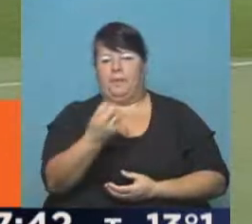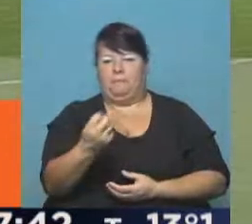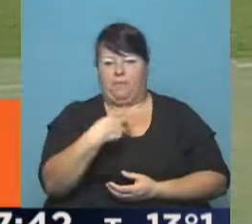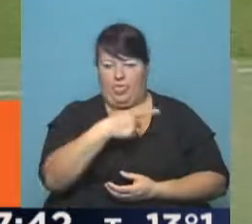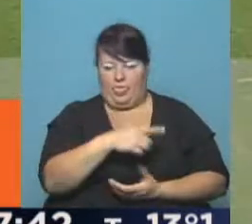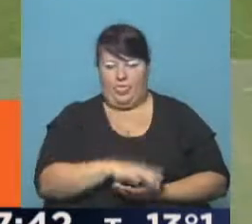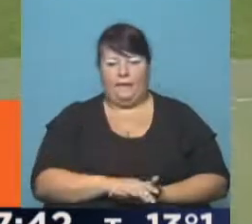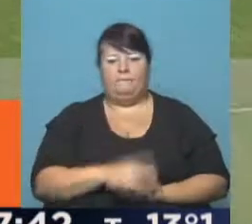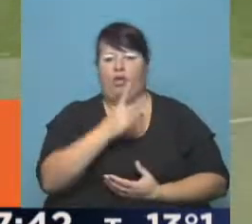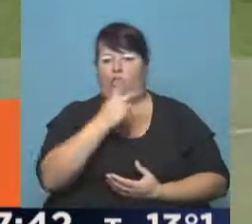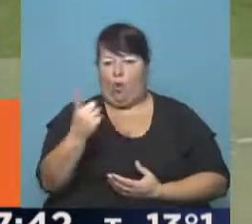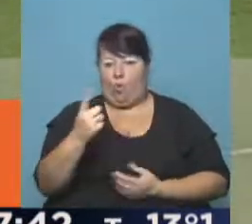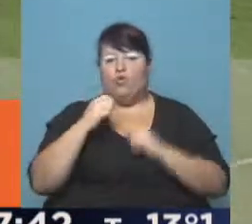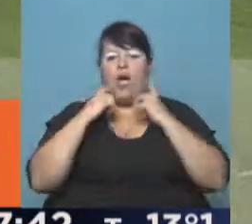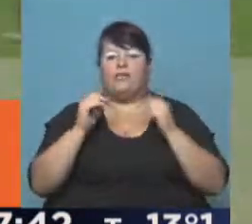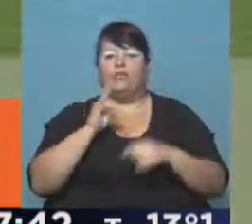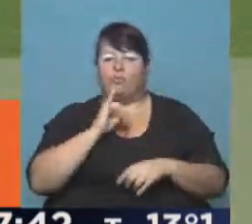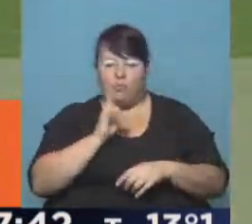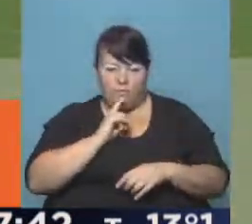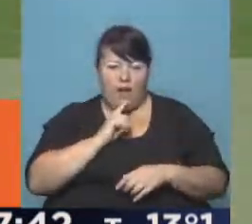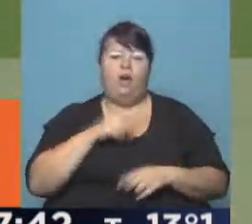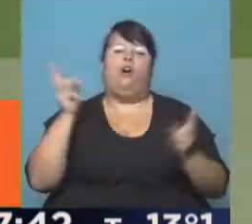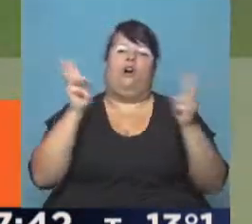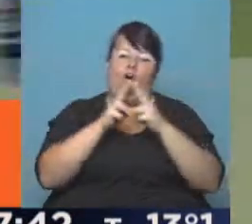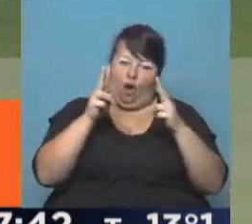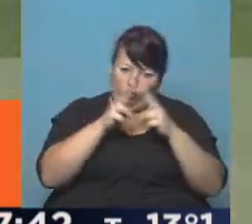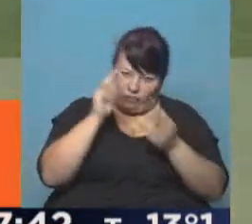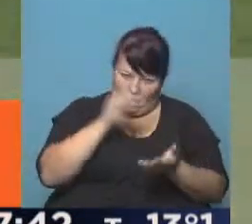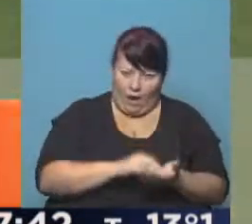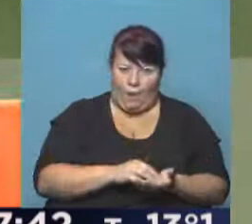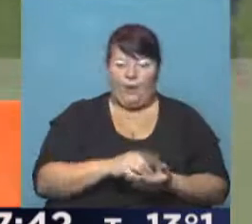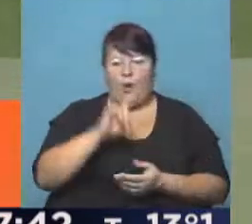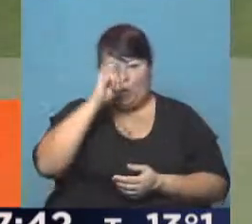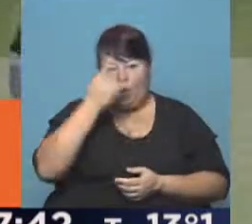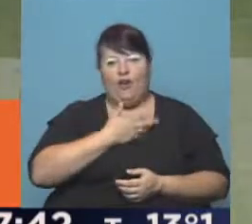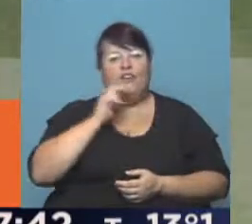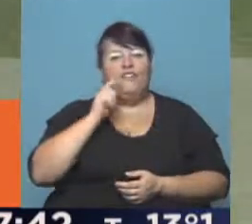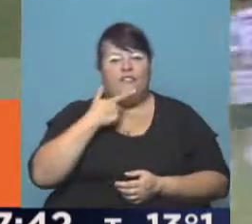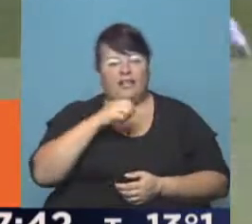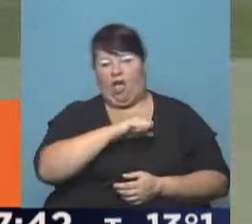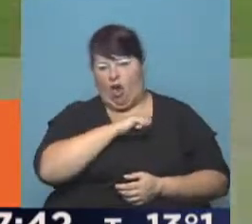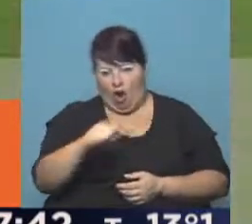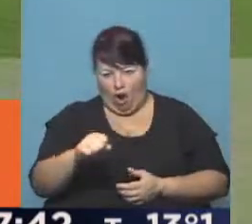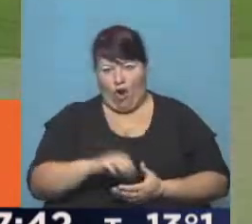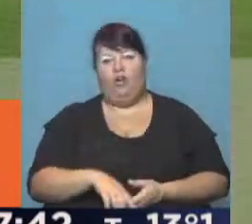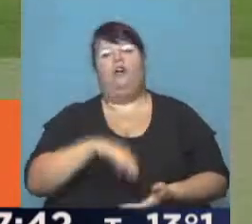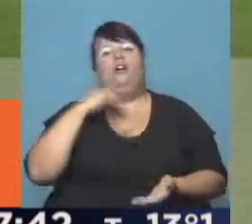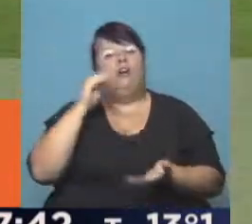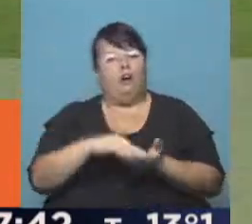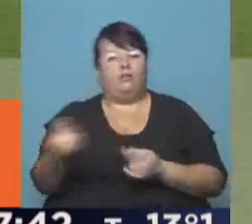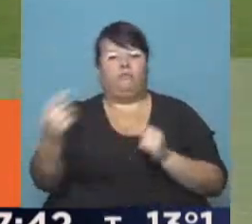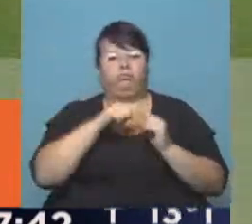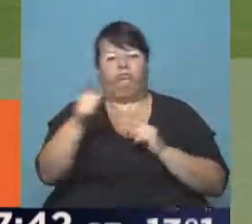arco. 2-1 para Atlético de Tucumán, el nuevo empate. Otra vez el uruguayo Freitas presente en el marcador. Otra vez un rebote